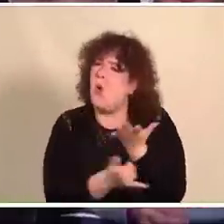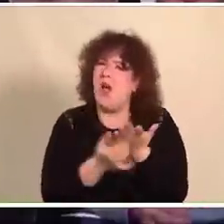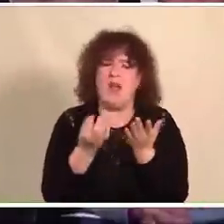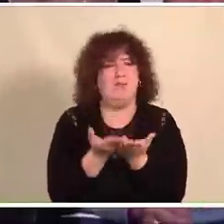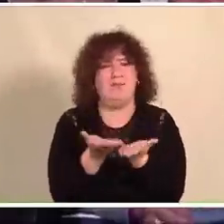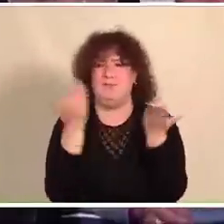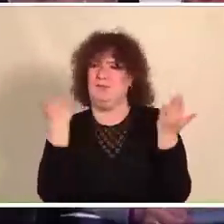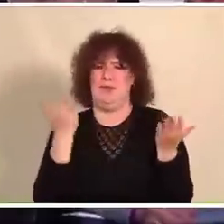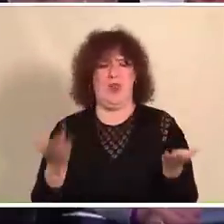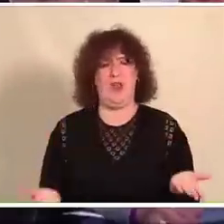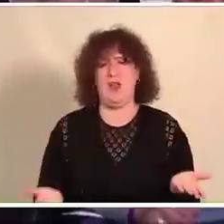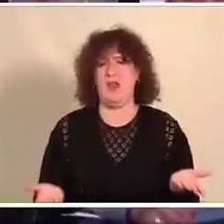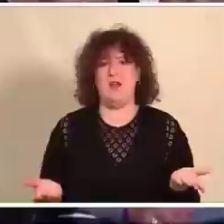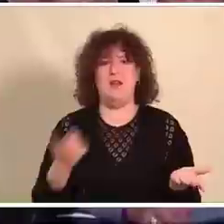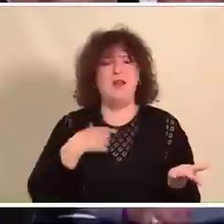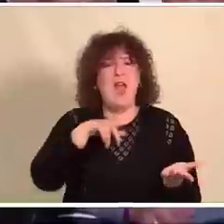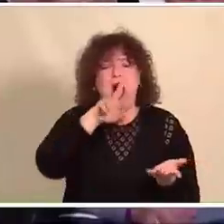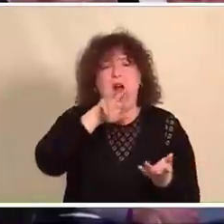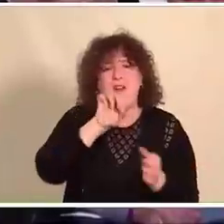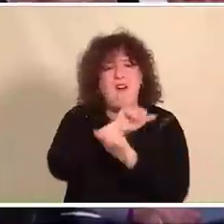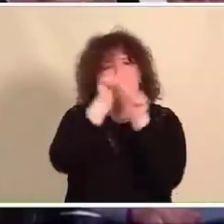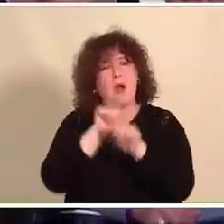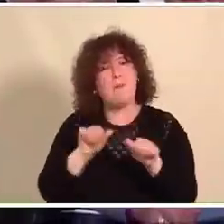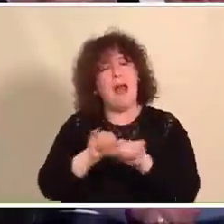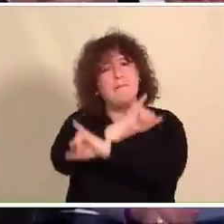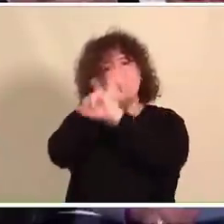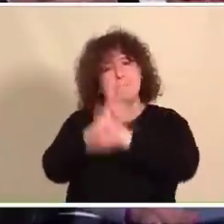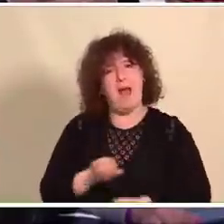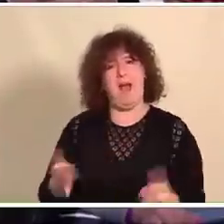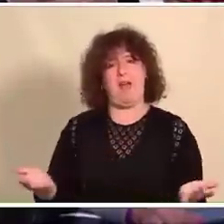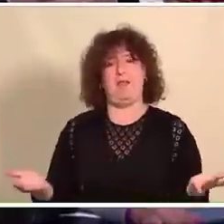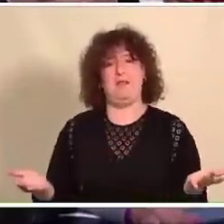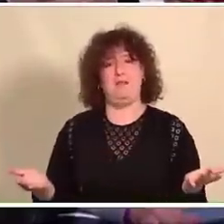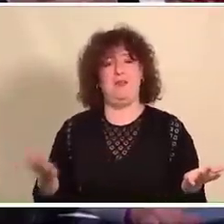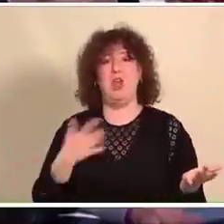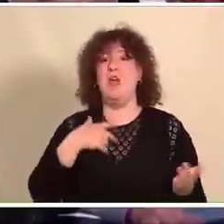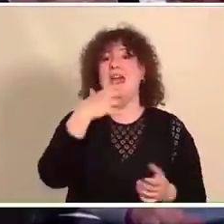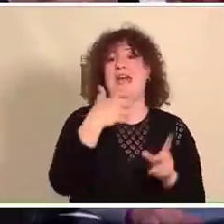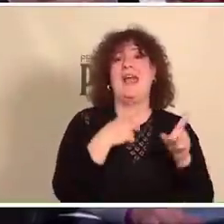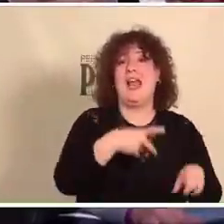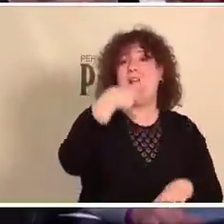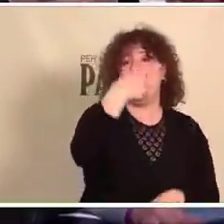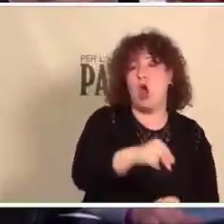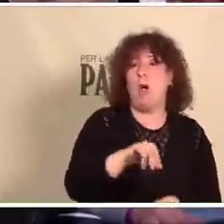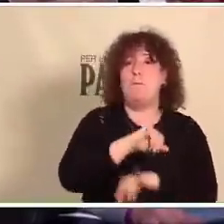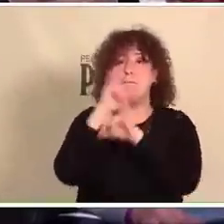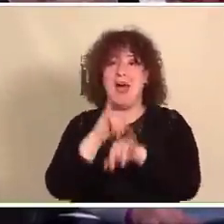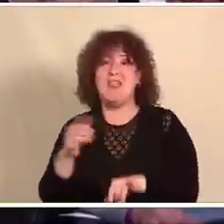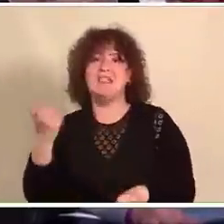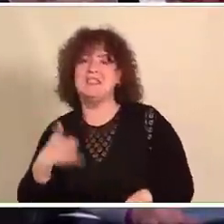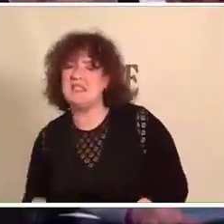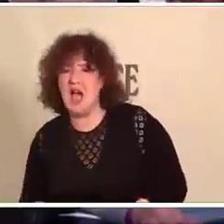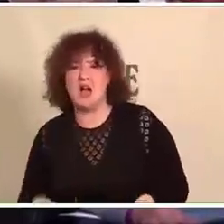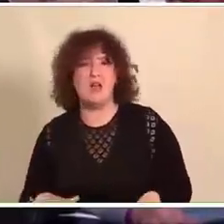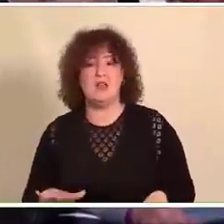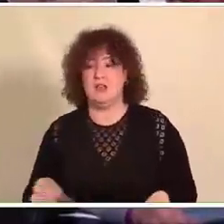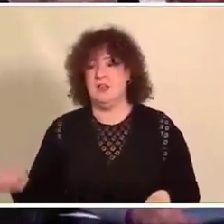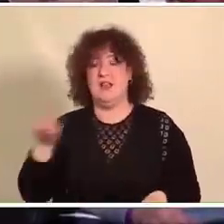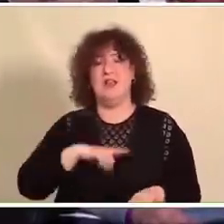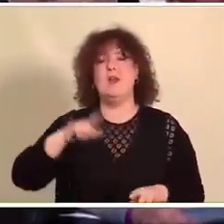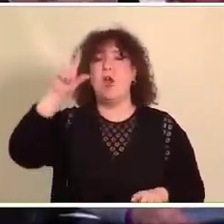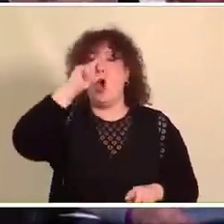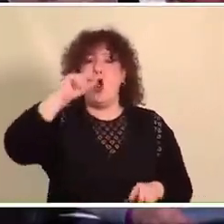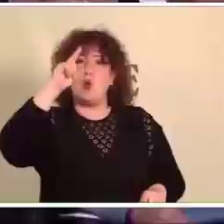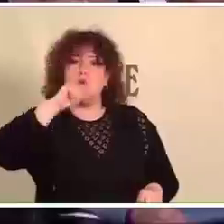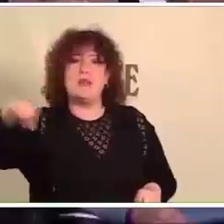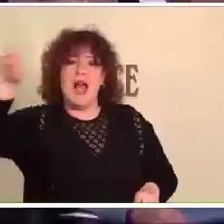utilicemos un lenguaje de paz decir no a la Guerra y paz Ya significa apoyar a la sociedad civil rusa que se